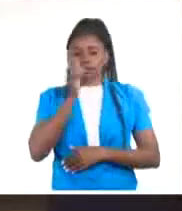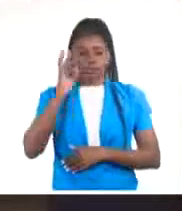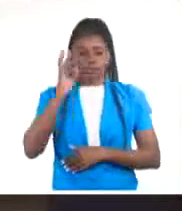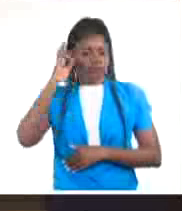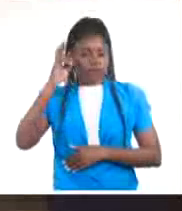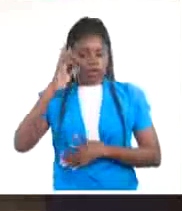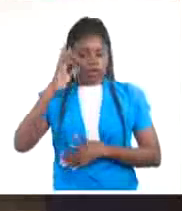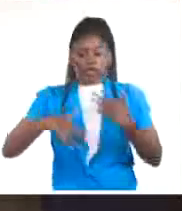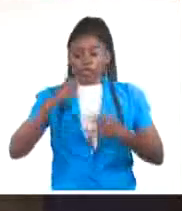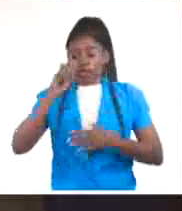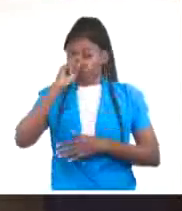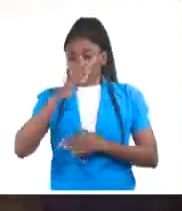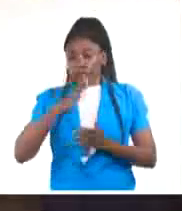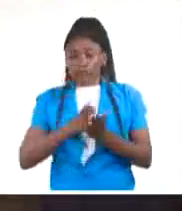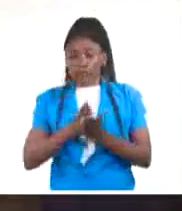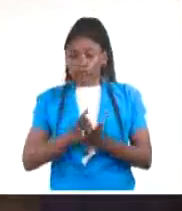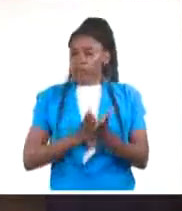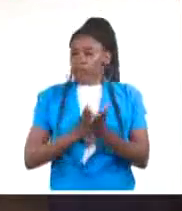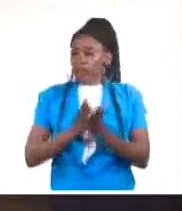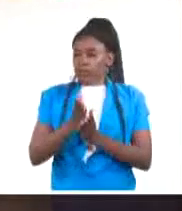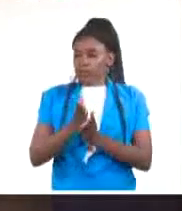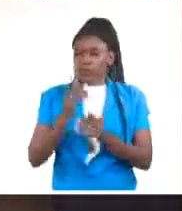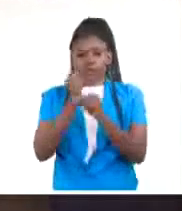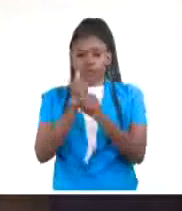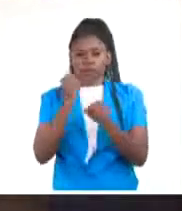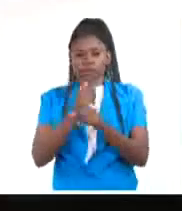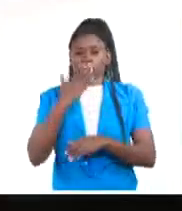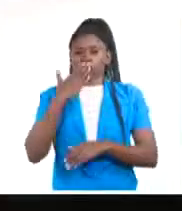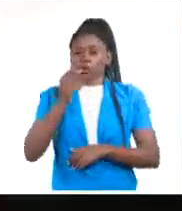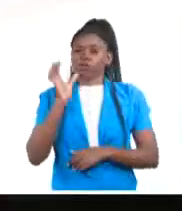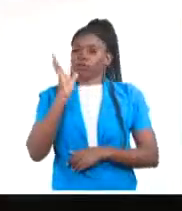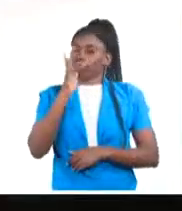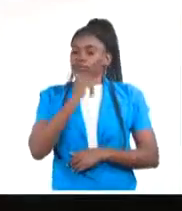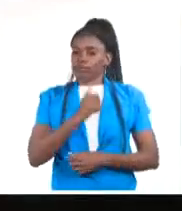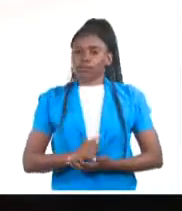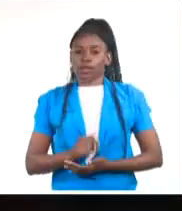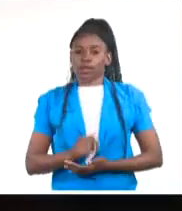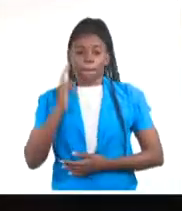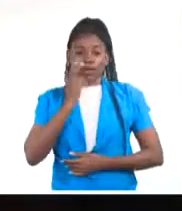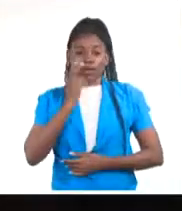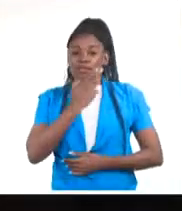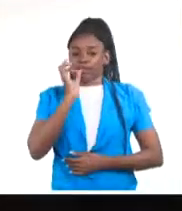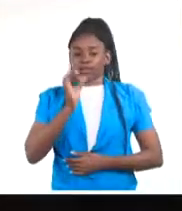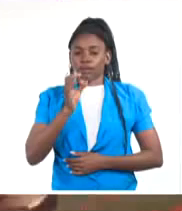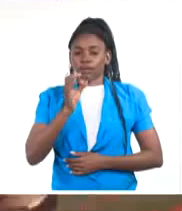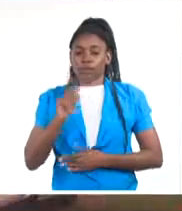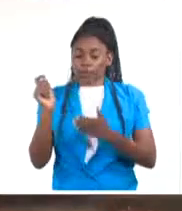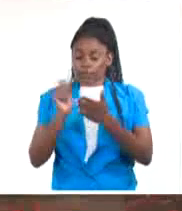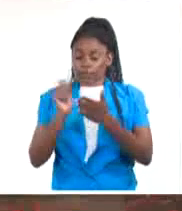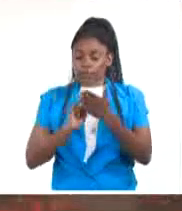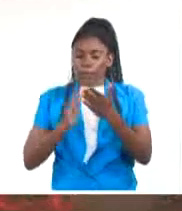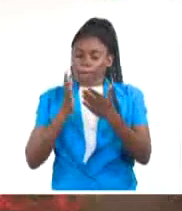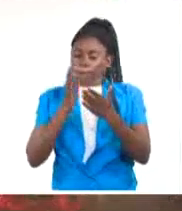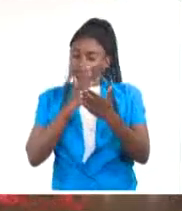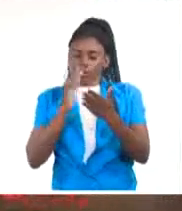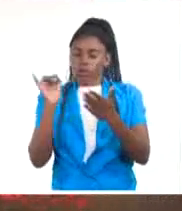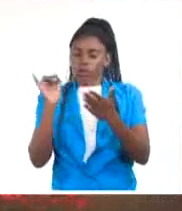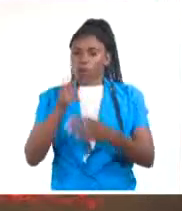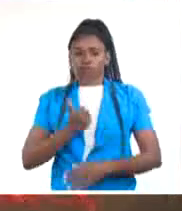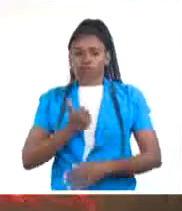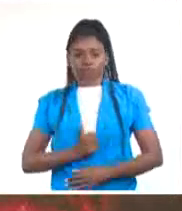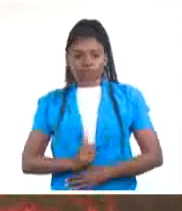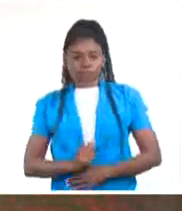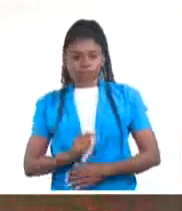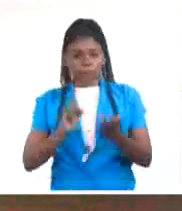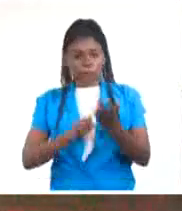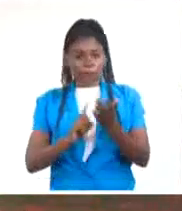los niños a andar, a trabajar, a ser buenos y ser hermosos. El Martí que les escribió como un padre, que les acogió como el amigo de la